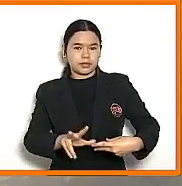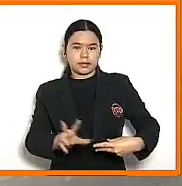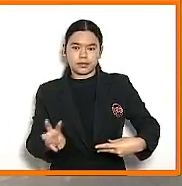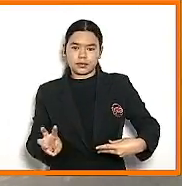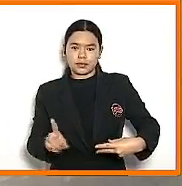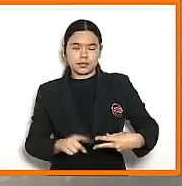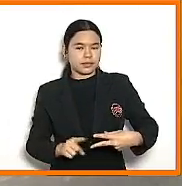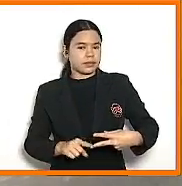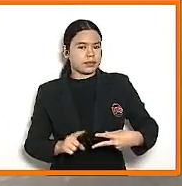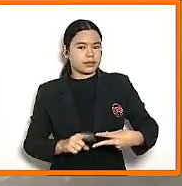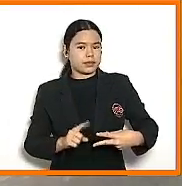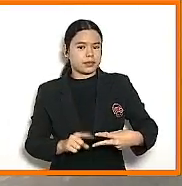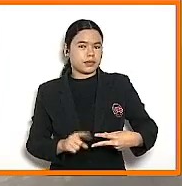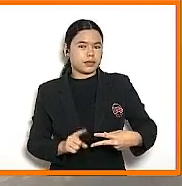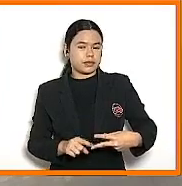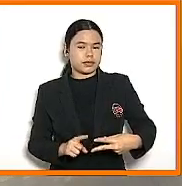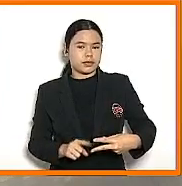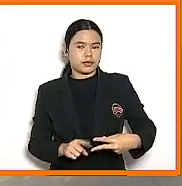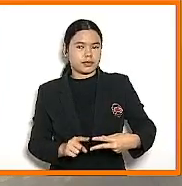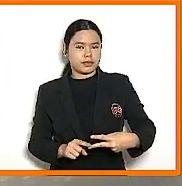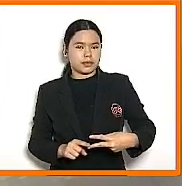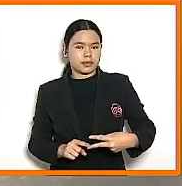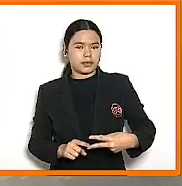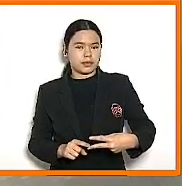36, segundo número ganador,